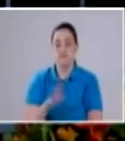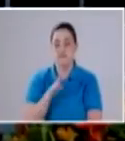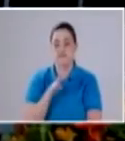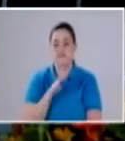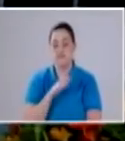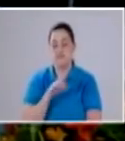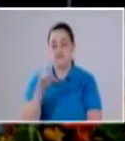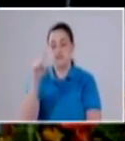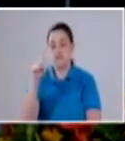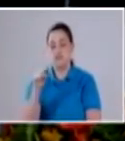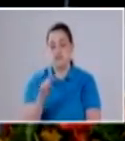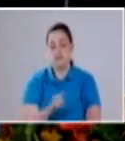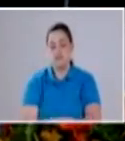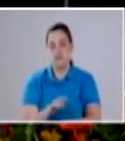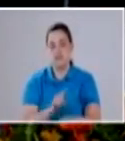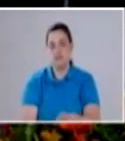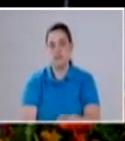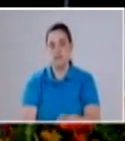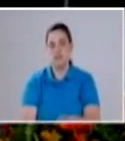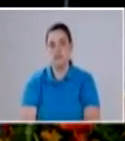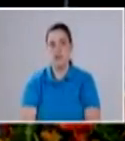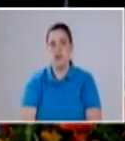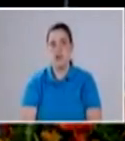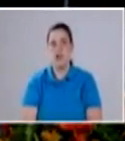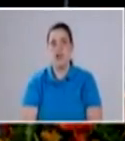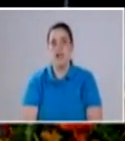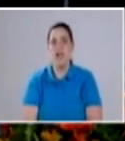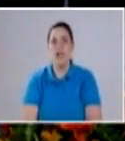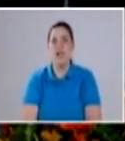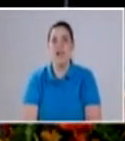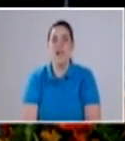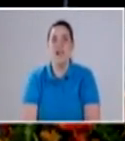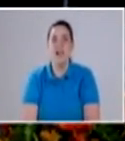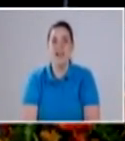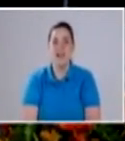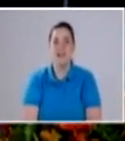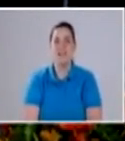9 minutos y ya vamos a tener que cumplir con lo de Westinghouse.